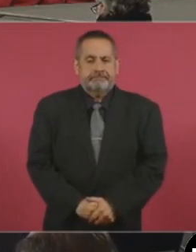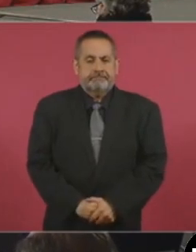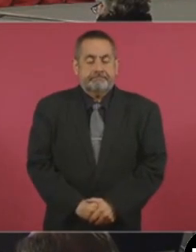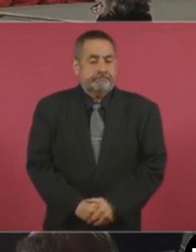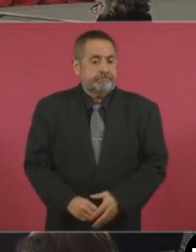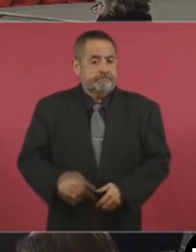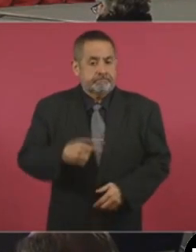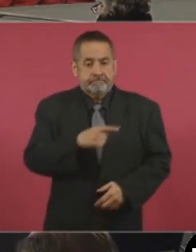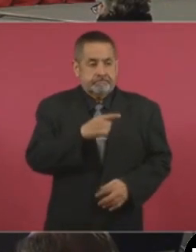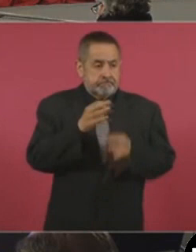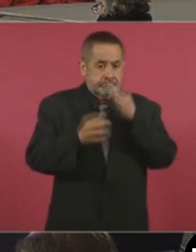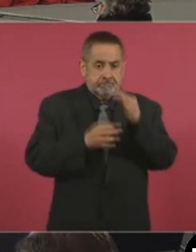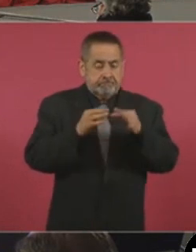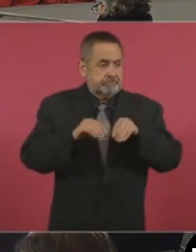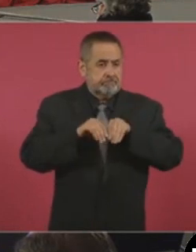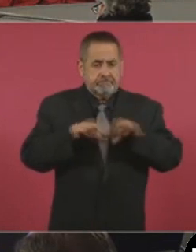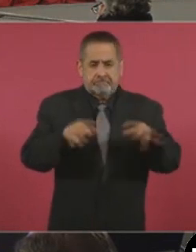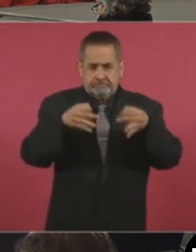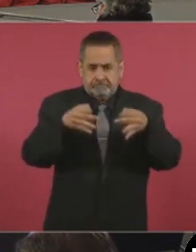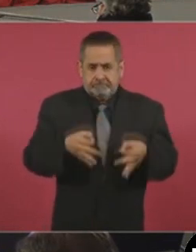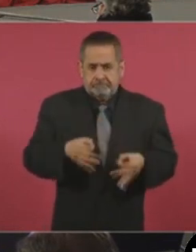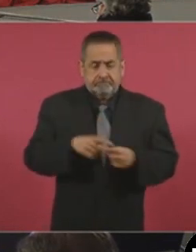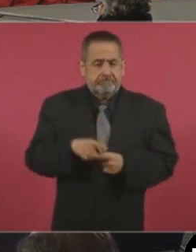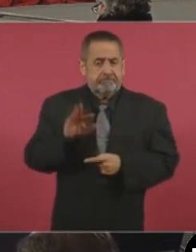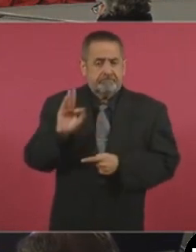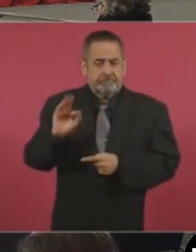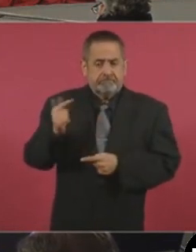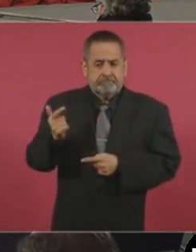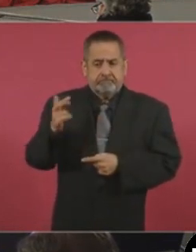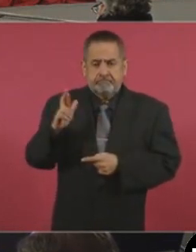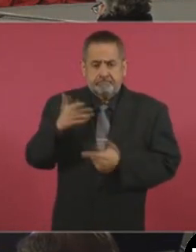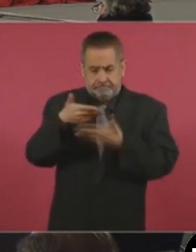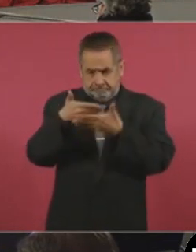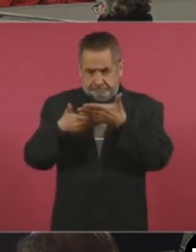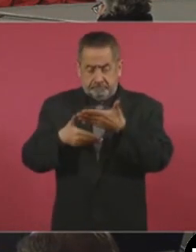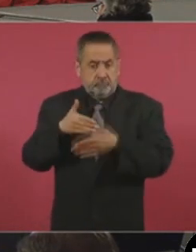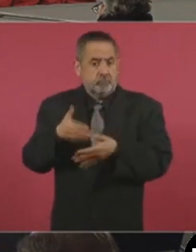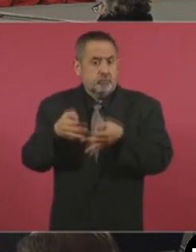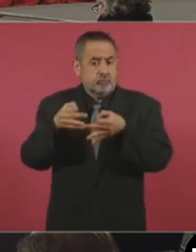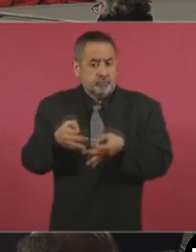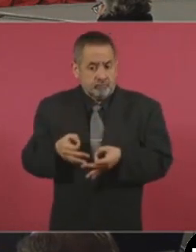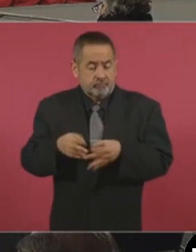Es un comunicado de la Fiscalía General de la República.